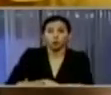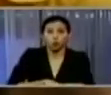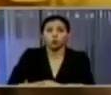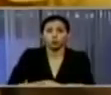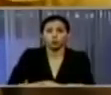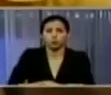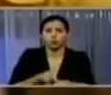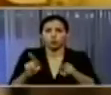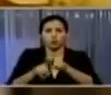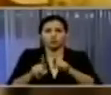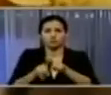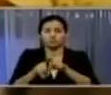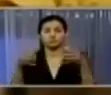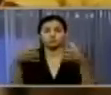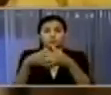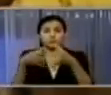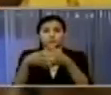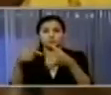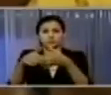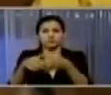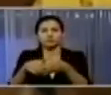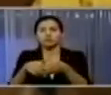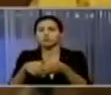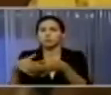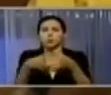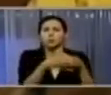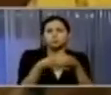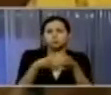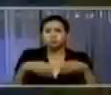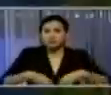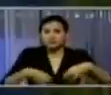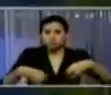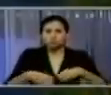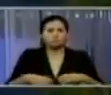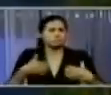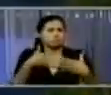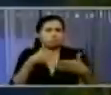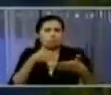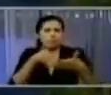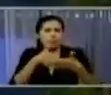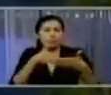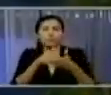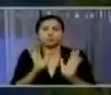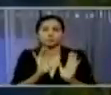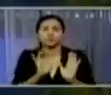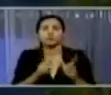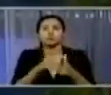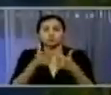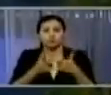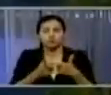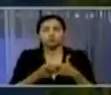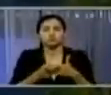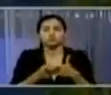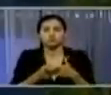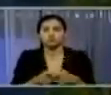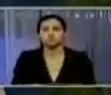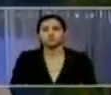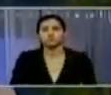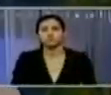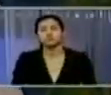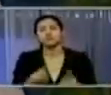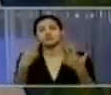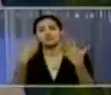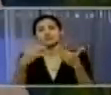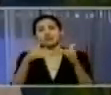como frente principal de ataque de la oligarquía apátrida. Así que el ingreso de estos 7.000